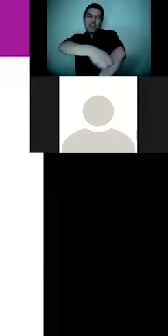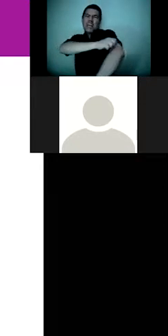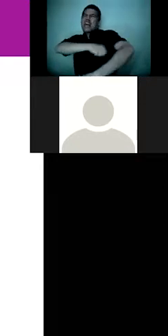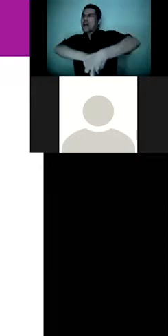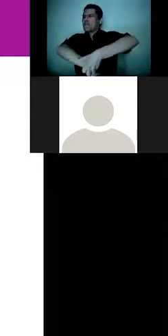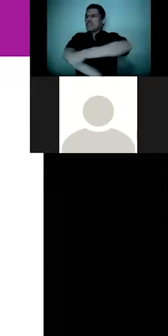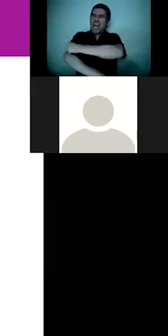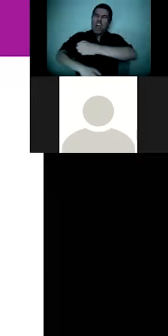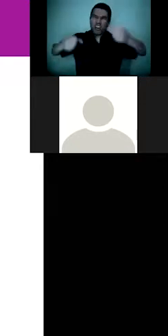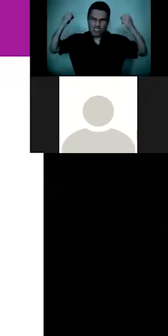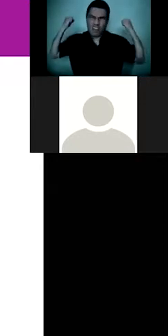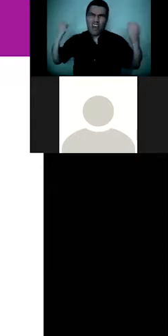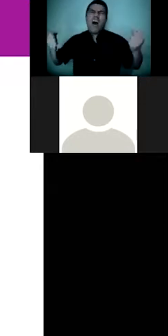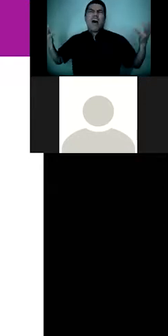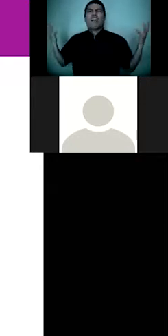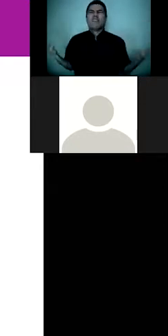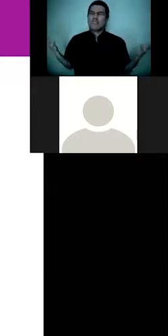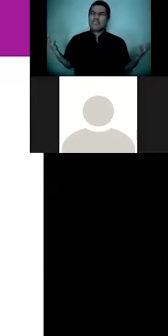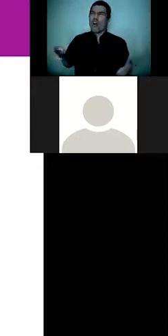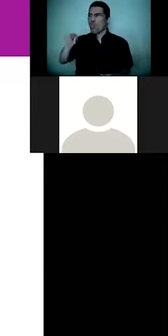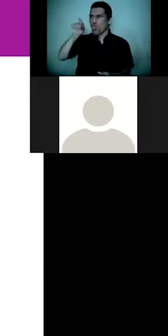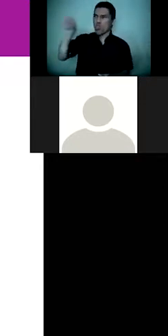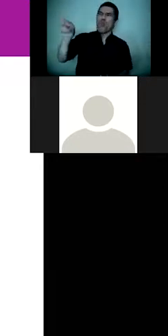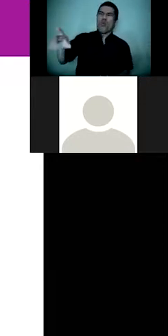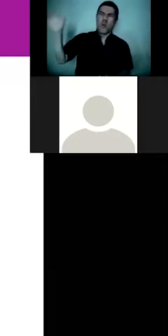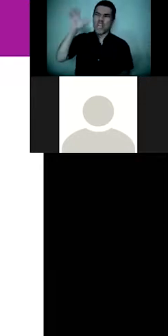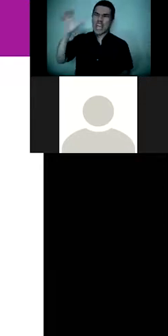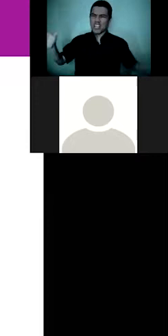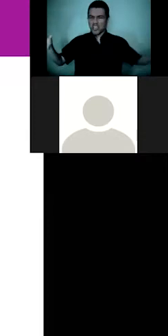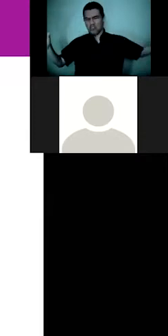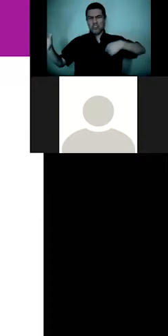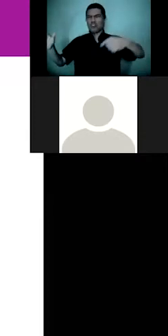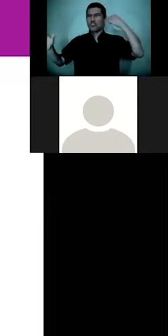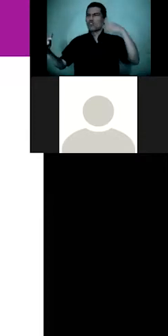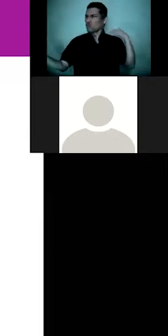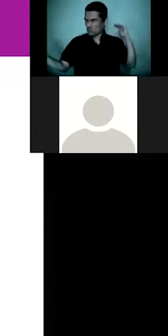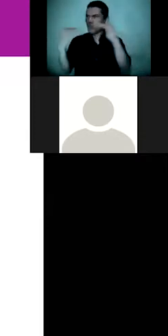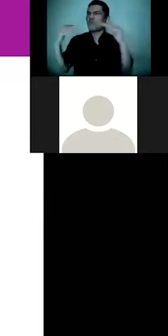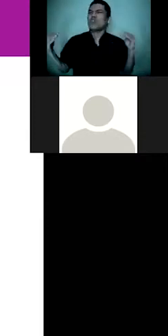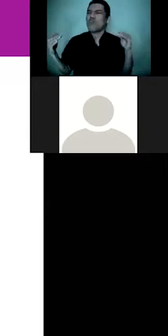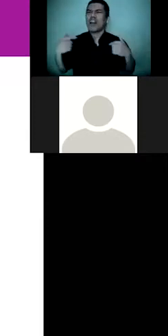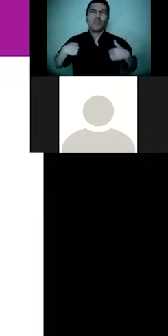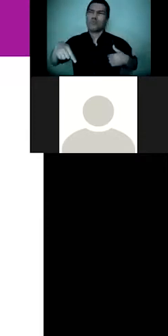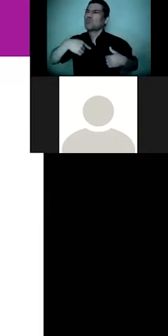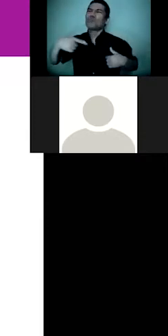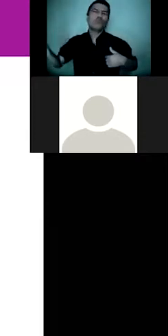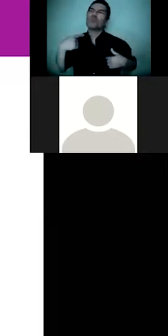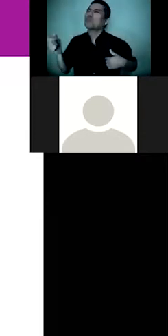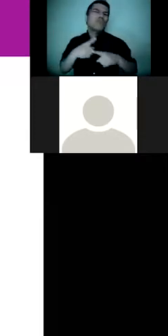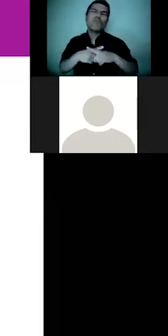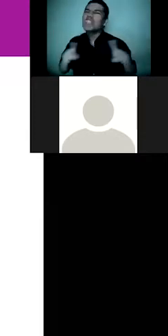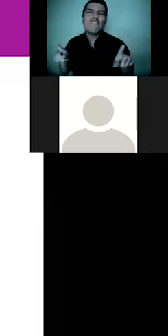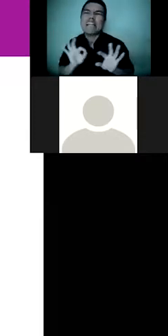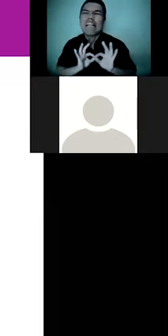se empoderara y se sintiera feliz con esto, ¿no? Y salieran adelante. Tu oyente y yo sordos somos iguales,